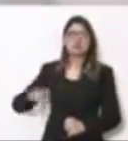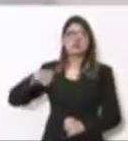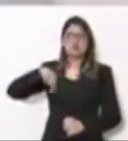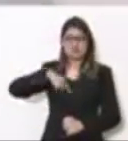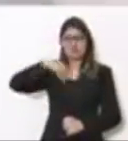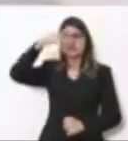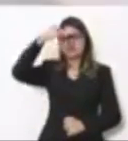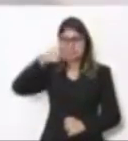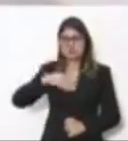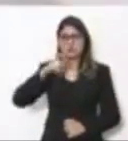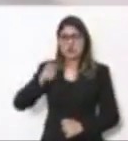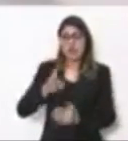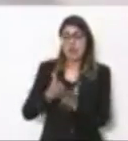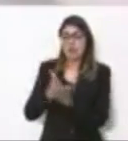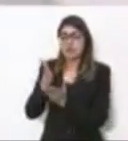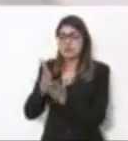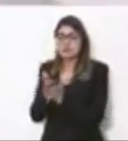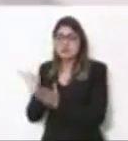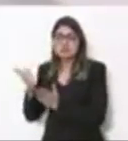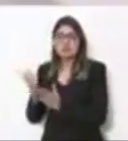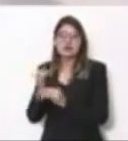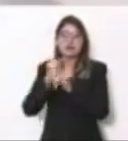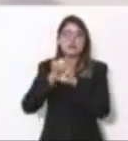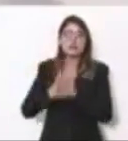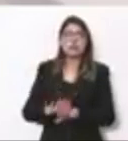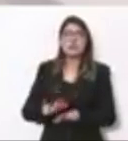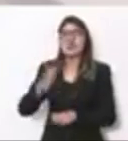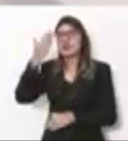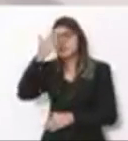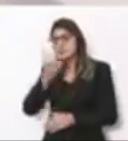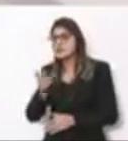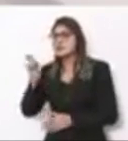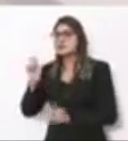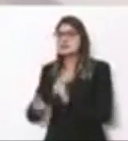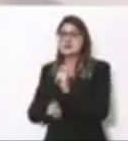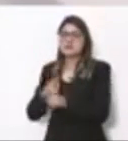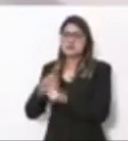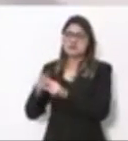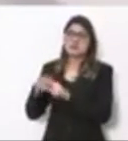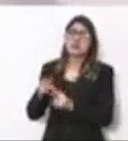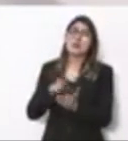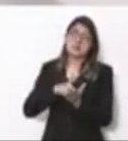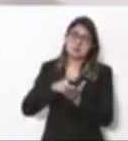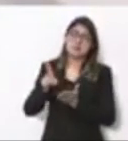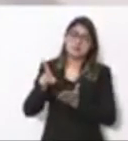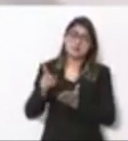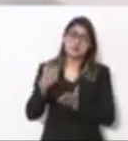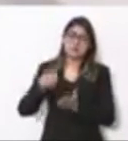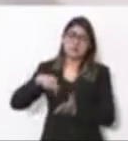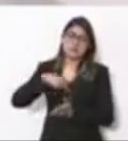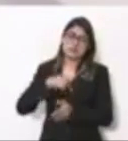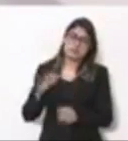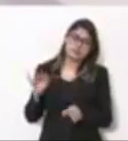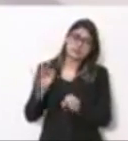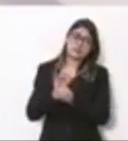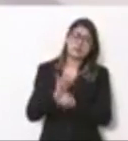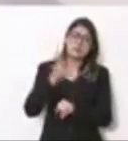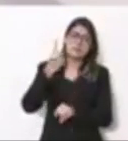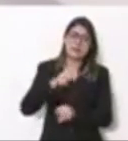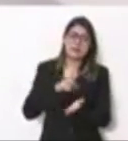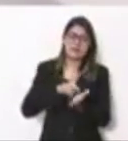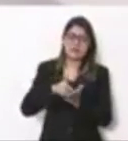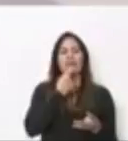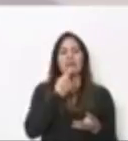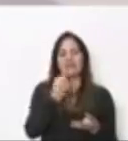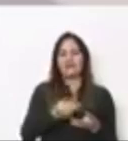es un derecho que puede, un derecho llave y en este caso un derecho fundamental para el derecho a la salud y el derecho